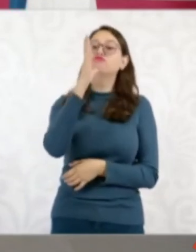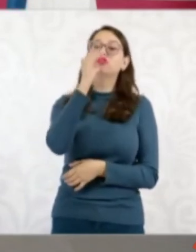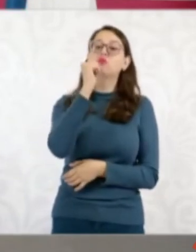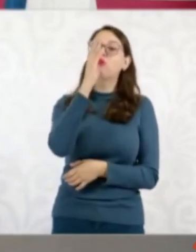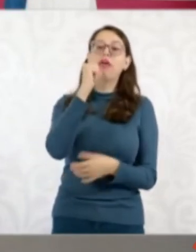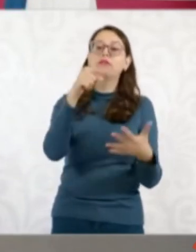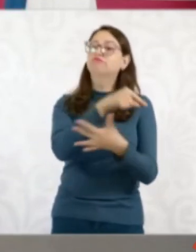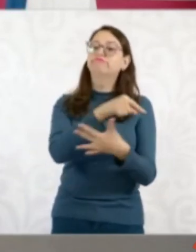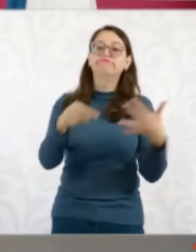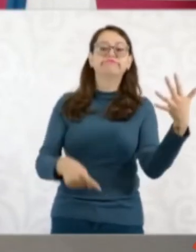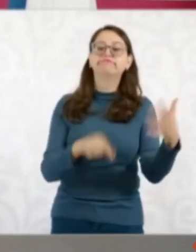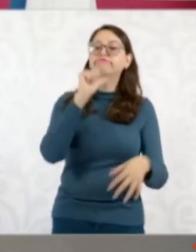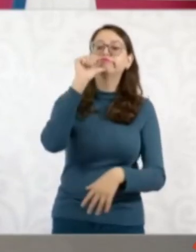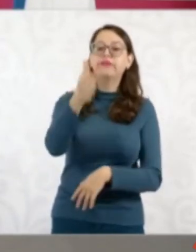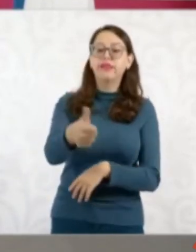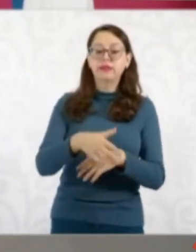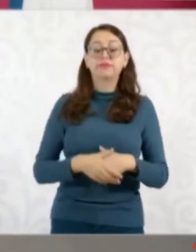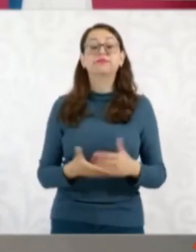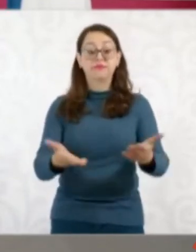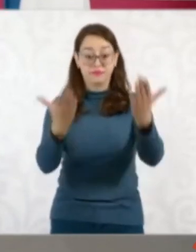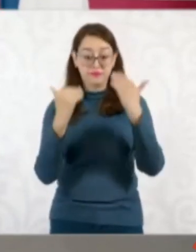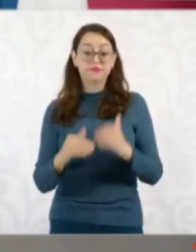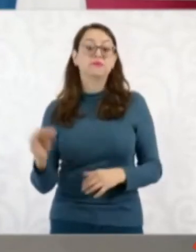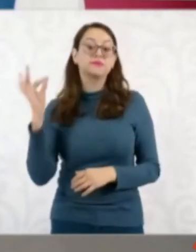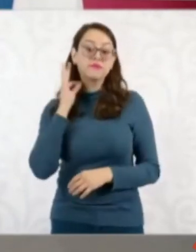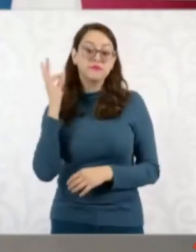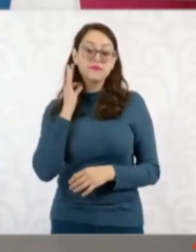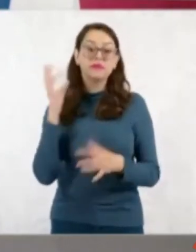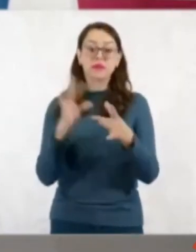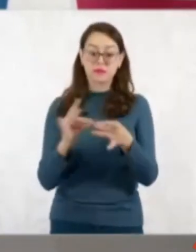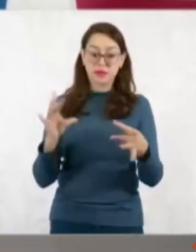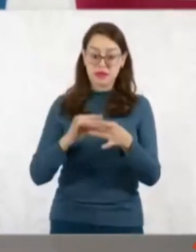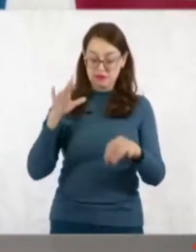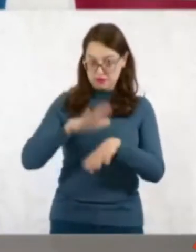investigación. Adelante.